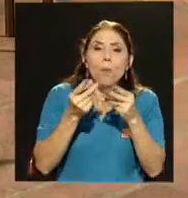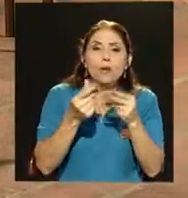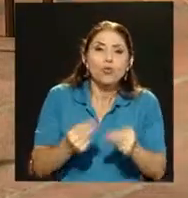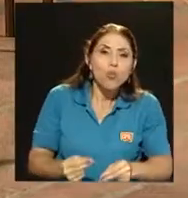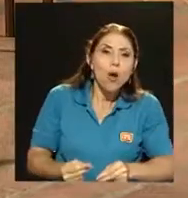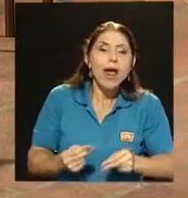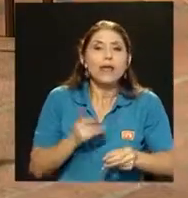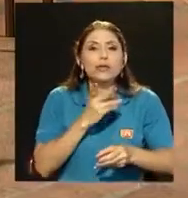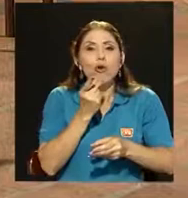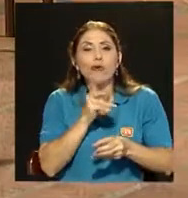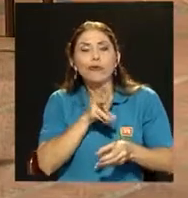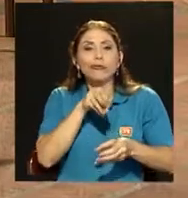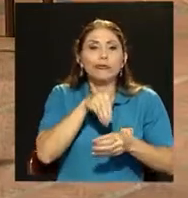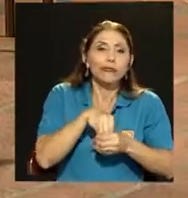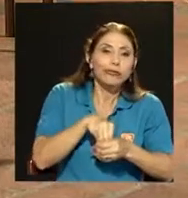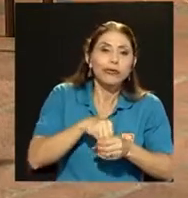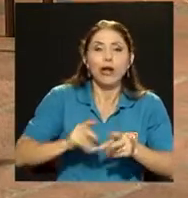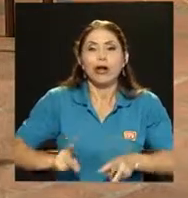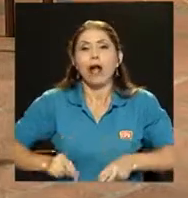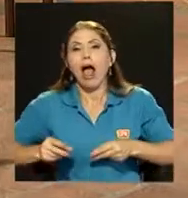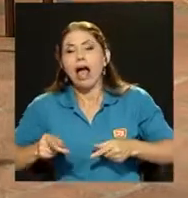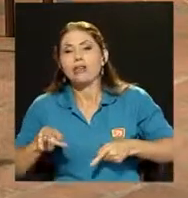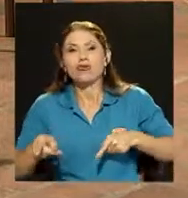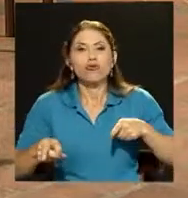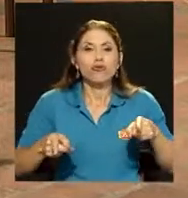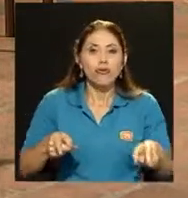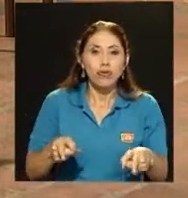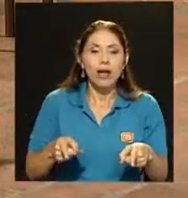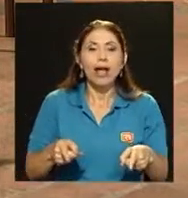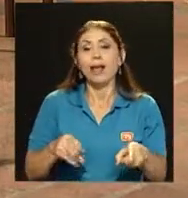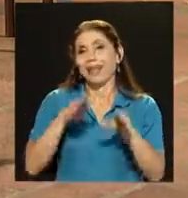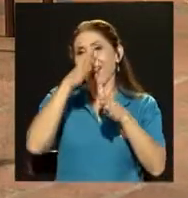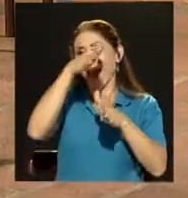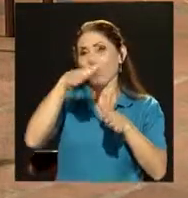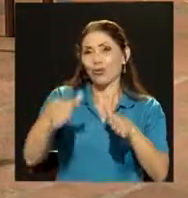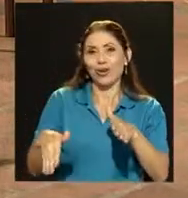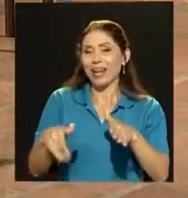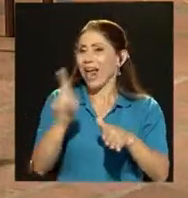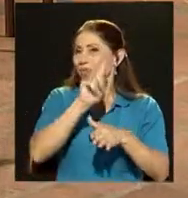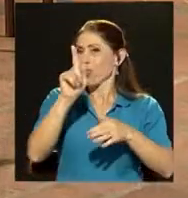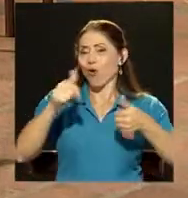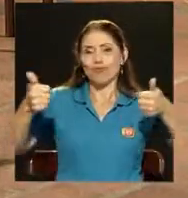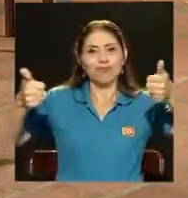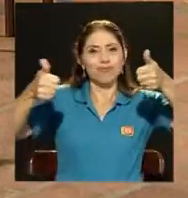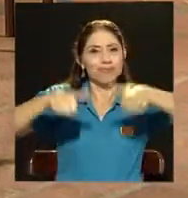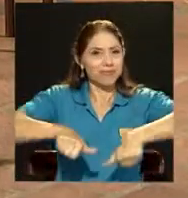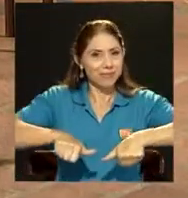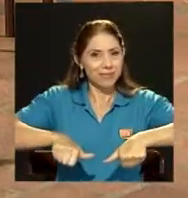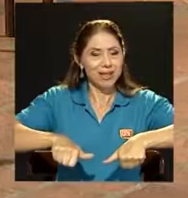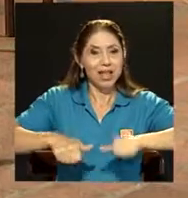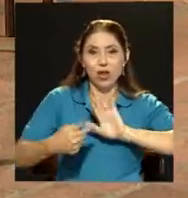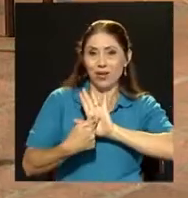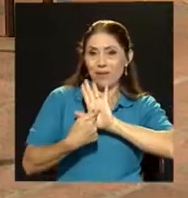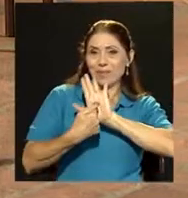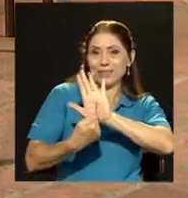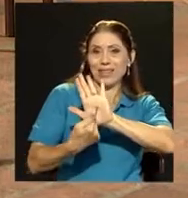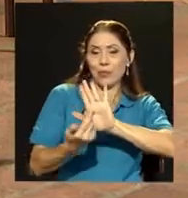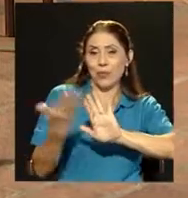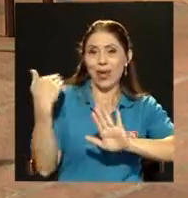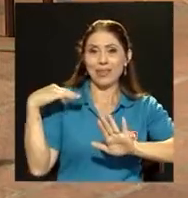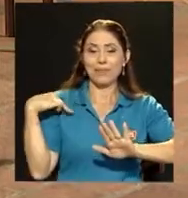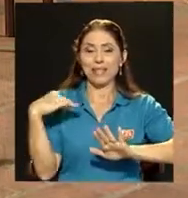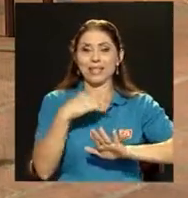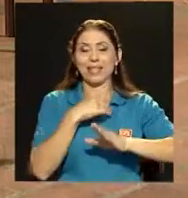aquí me gustaría destacar que la Contraloría no avaló la liquidación del presupuesto que presentó el Ministerio